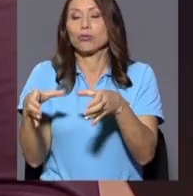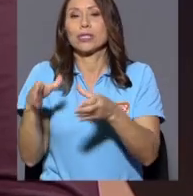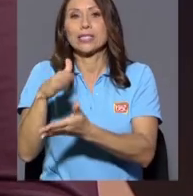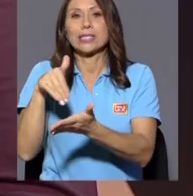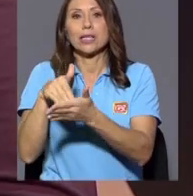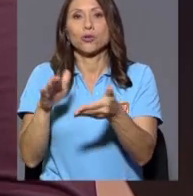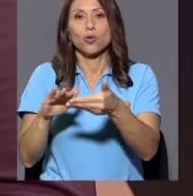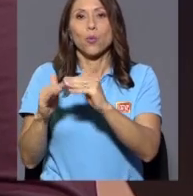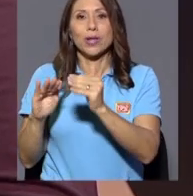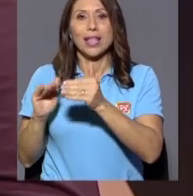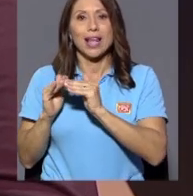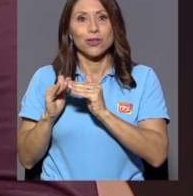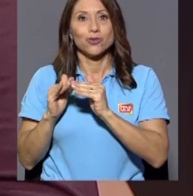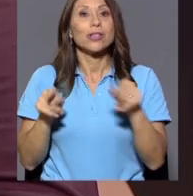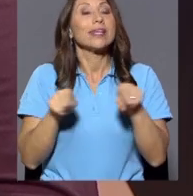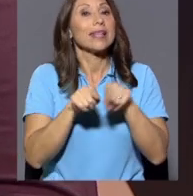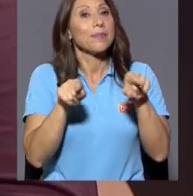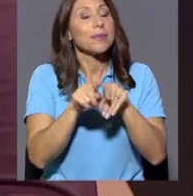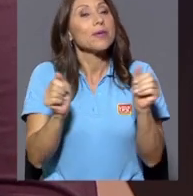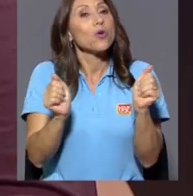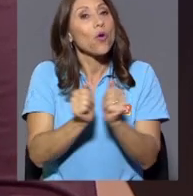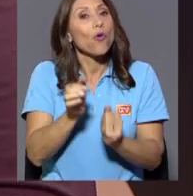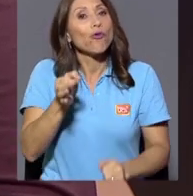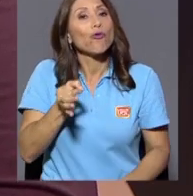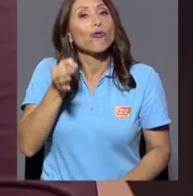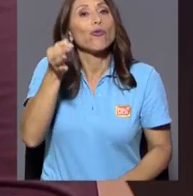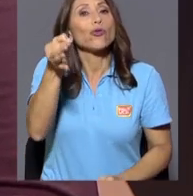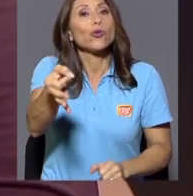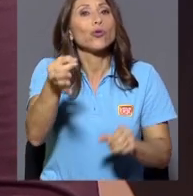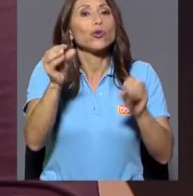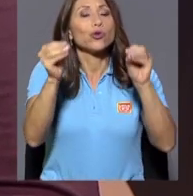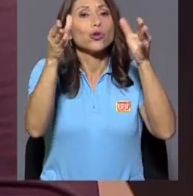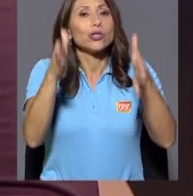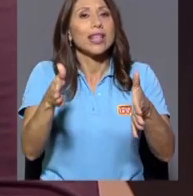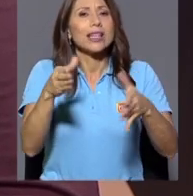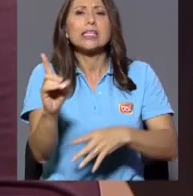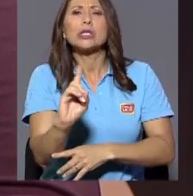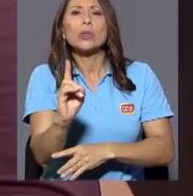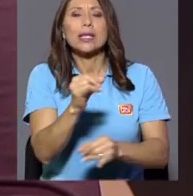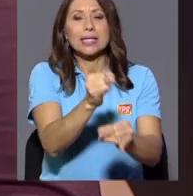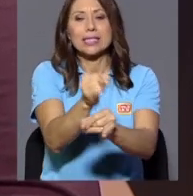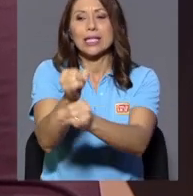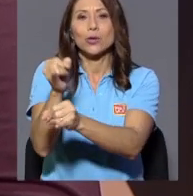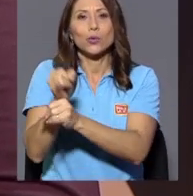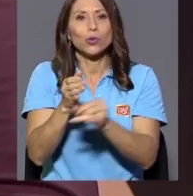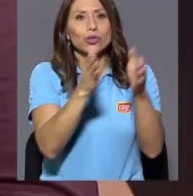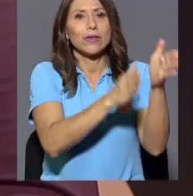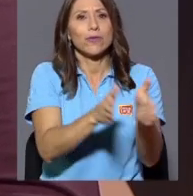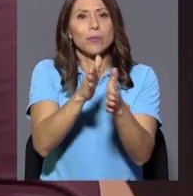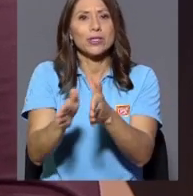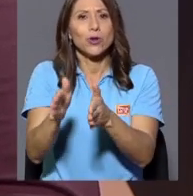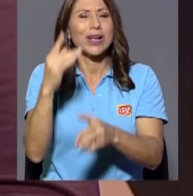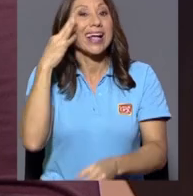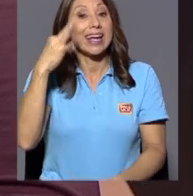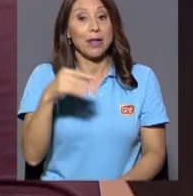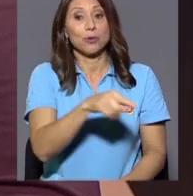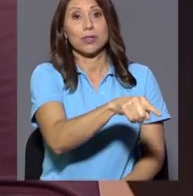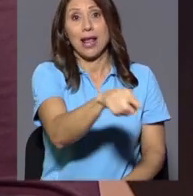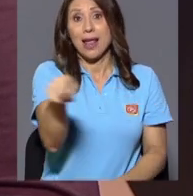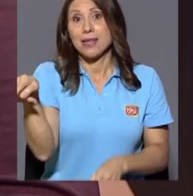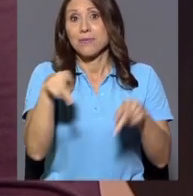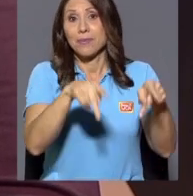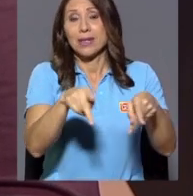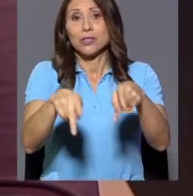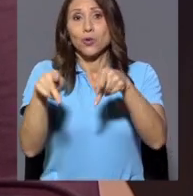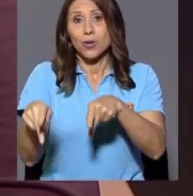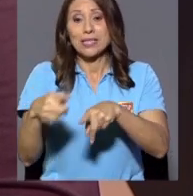y en otros casos con los futuros docentes en los institutos de formación porque pensamos que ahí tenemos un público que tiene